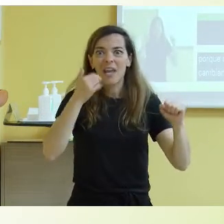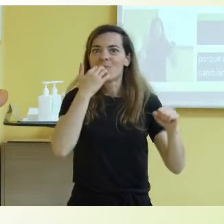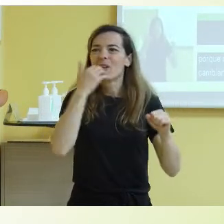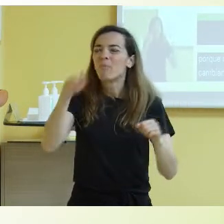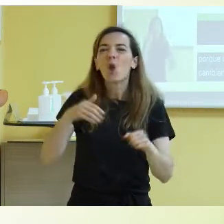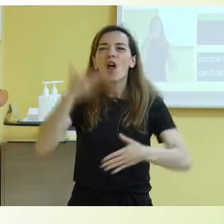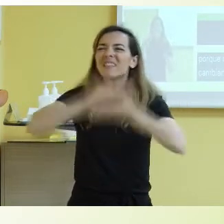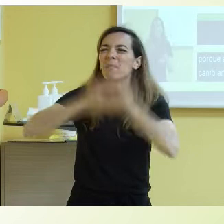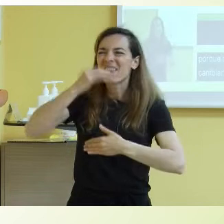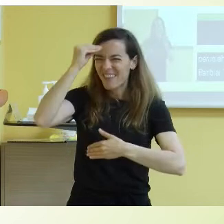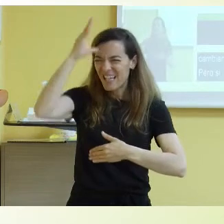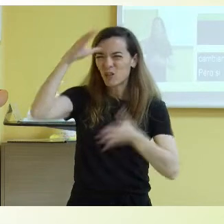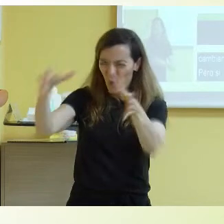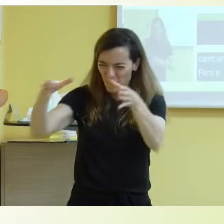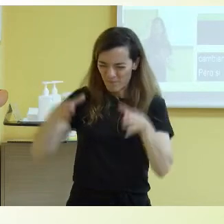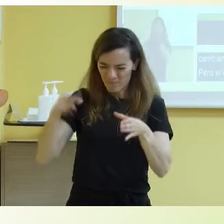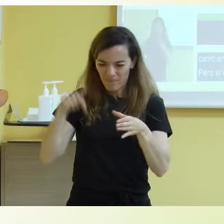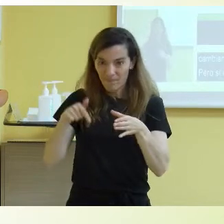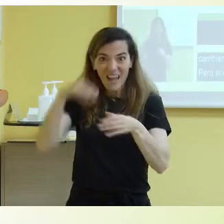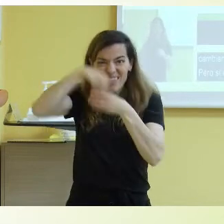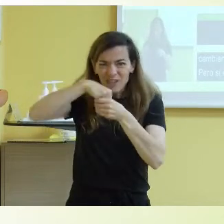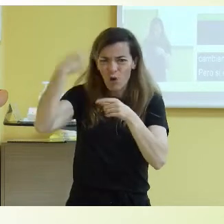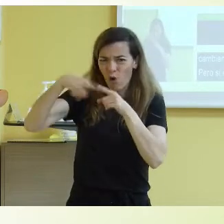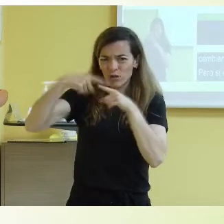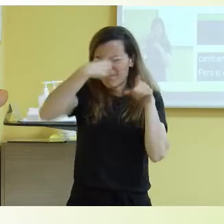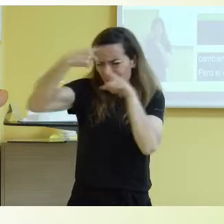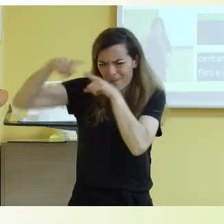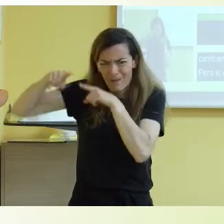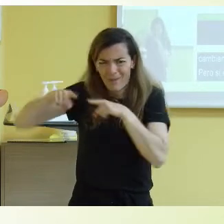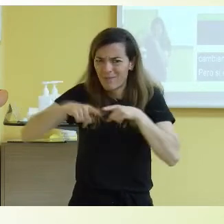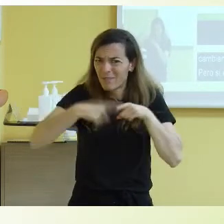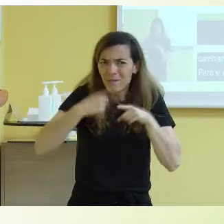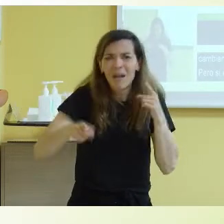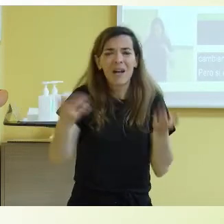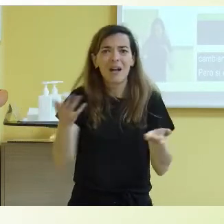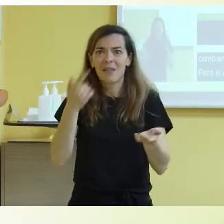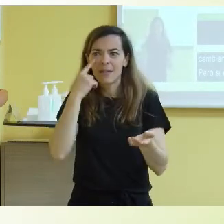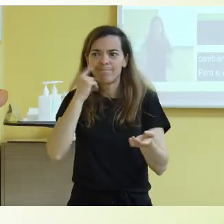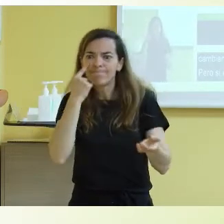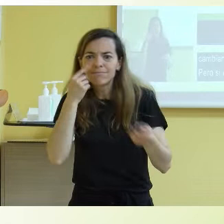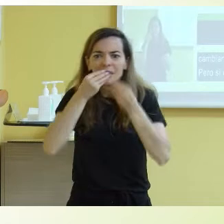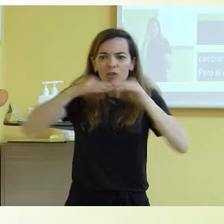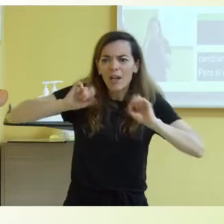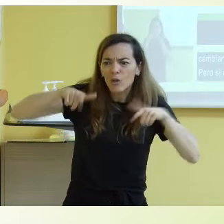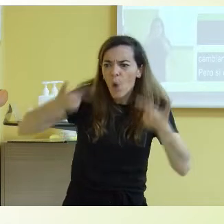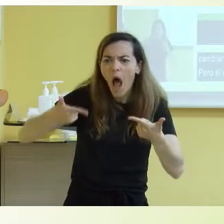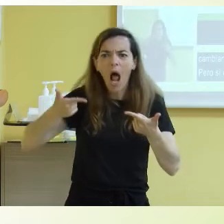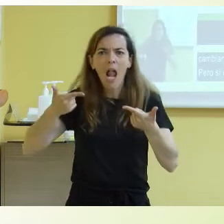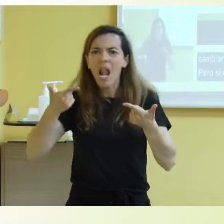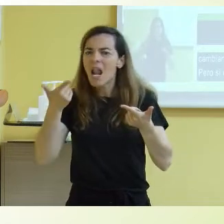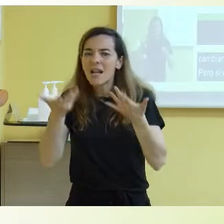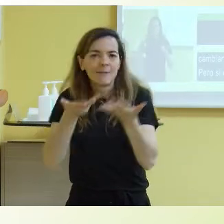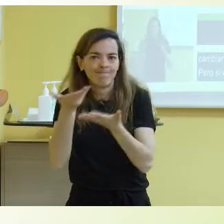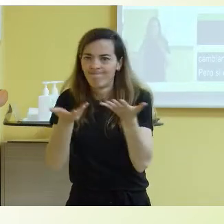o discapacidad intelectual, estamos hablando de cosas muy diferentes muchas veces en términos de pronóstico, en términos de historia natural, en términos de algo